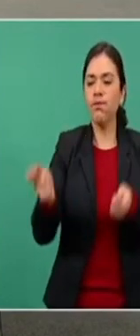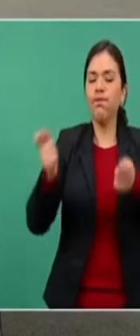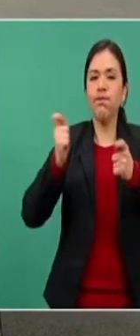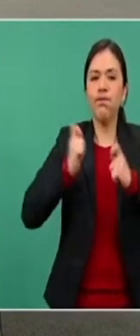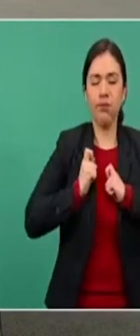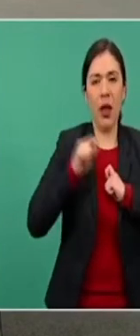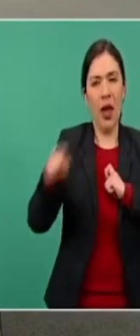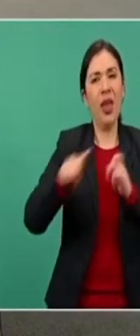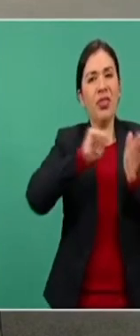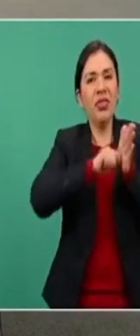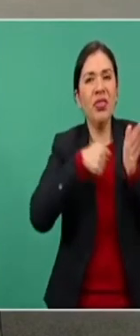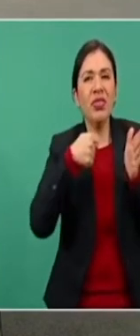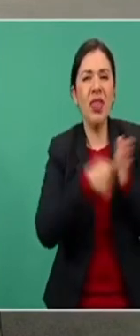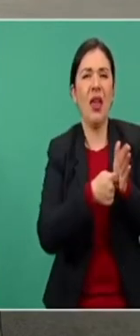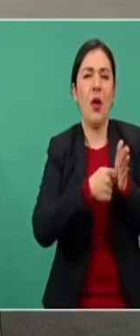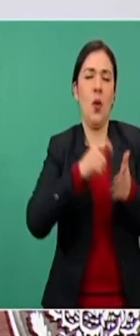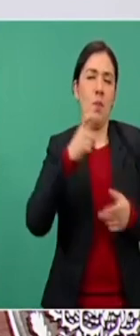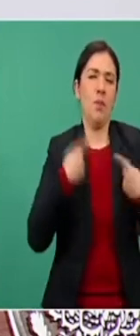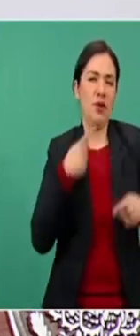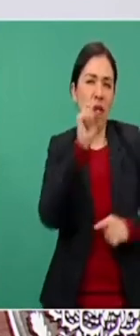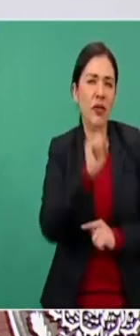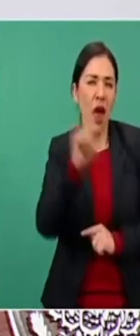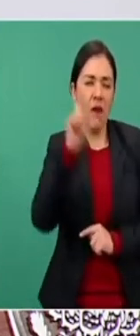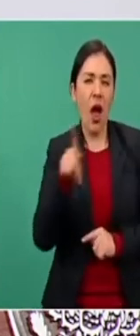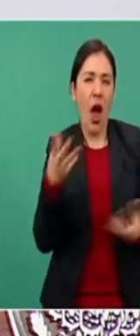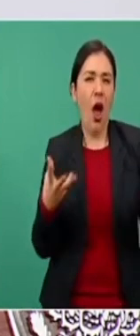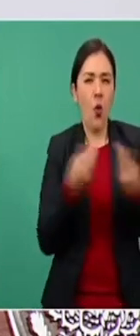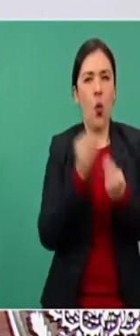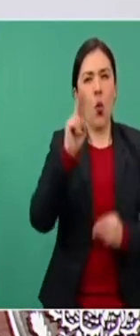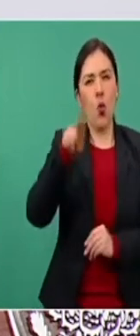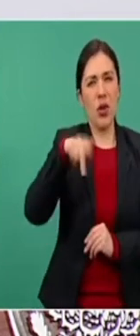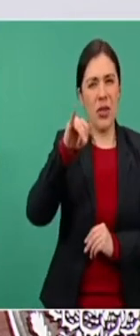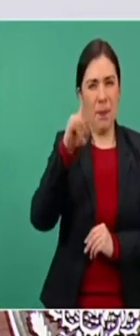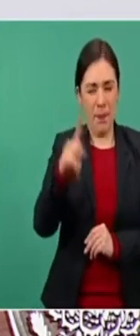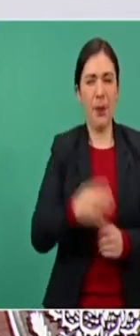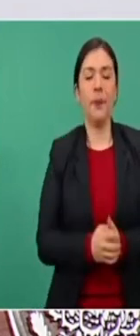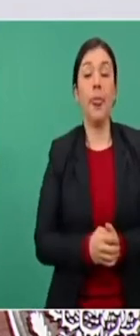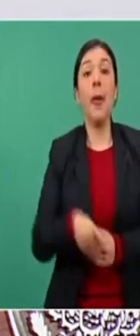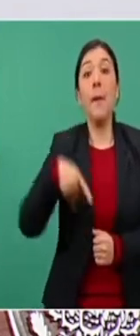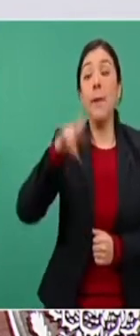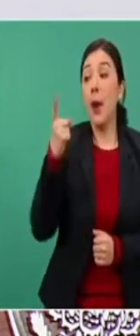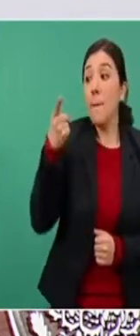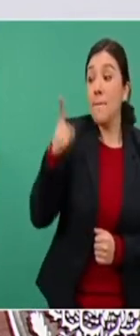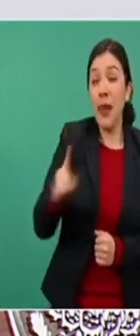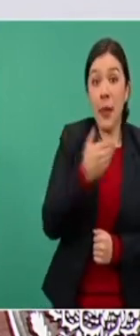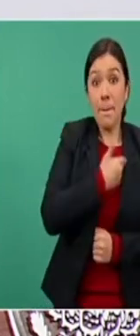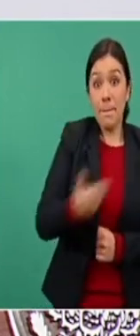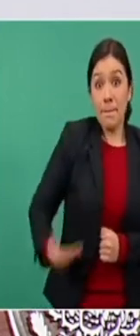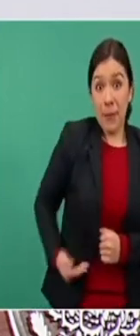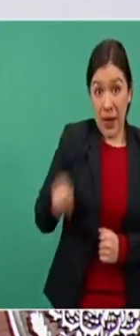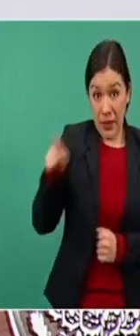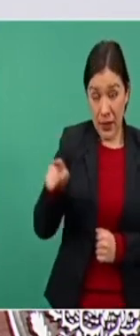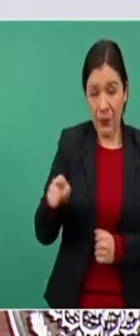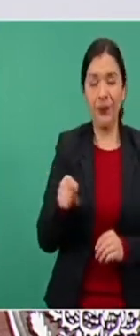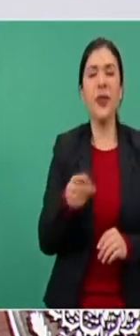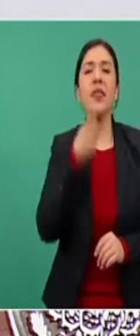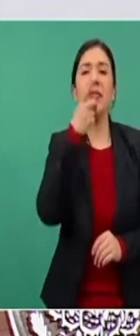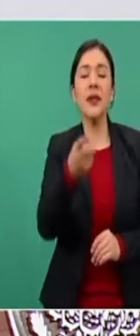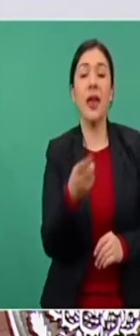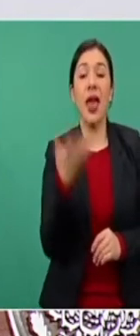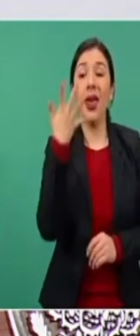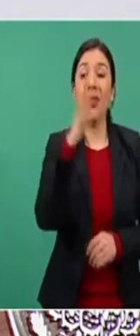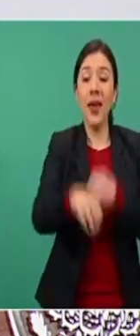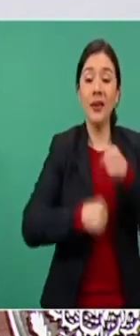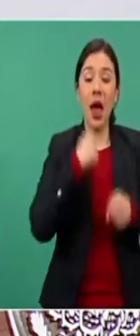profesionistas que pertenecen a la UNTIP. Por instrucciones del presidente, los 10 años que se habían